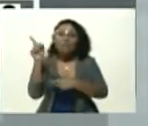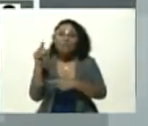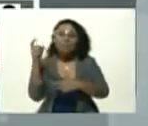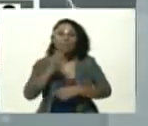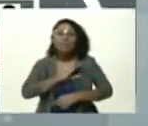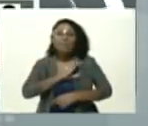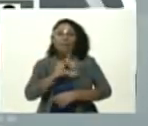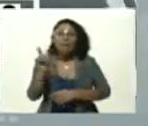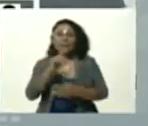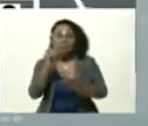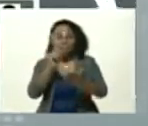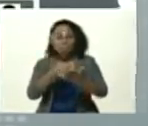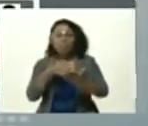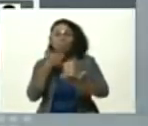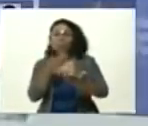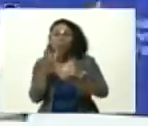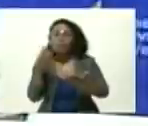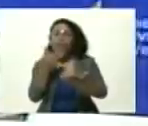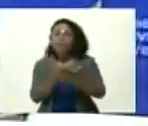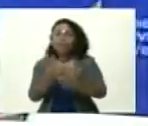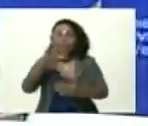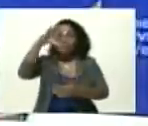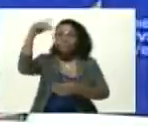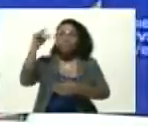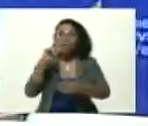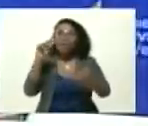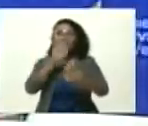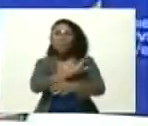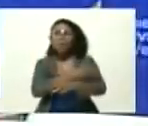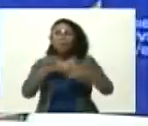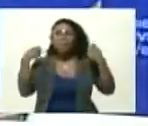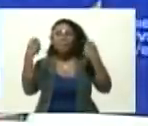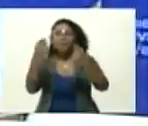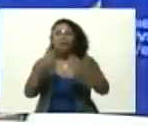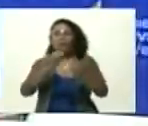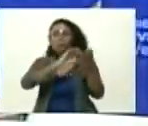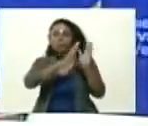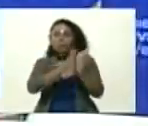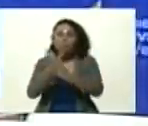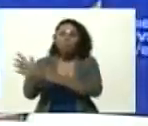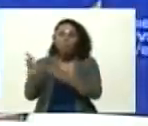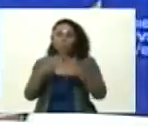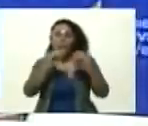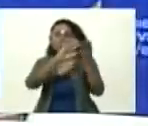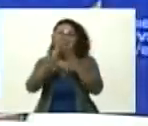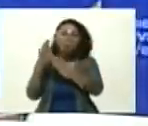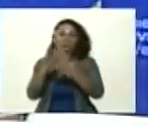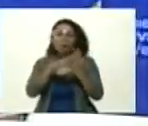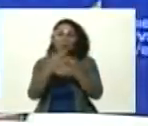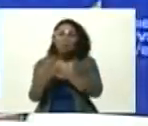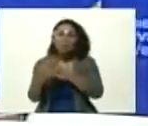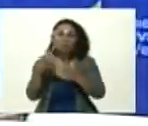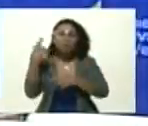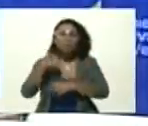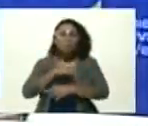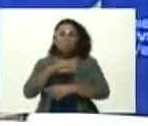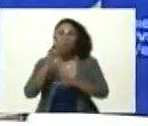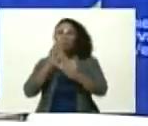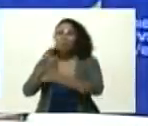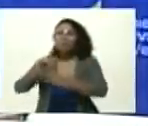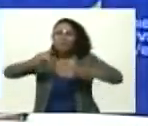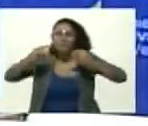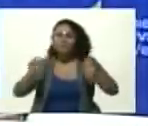el censo pronto, gracias a Dios. El Poder Popular está bien organizado en todas las comunidades, en los barrios. Tenemos respuesta